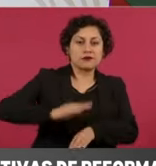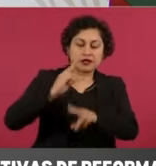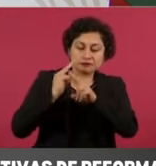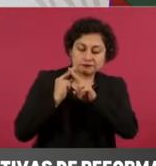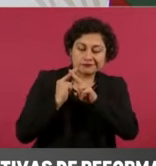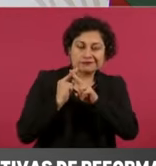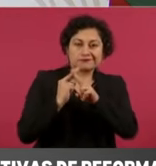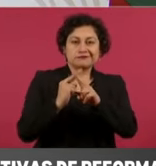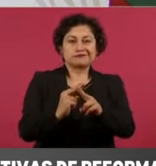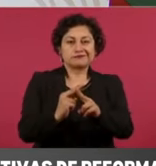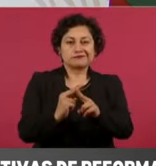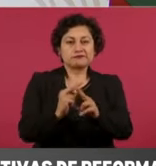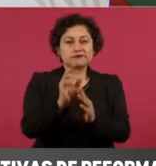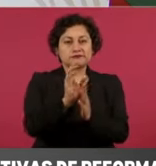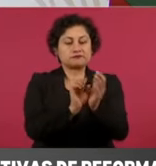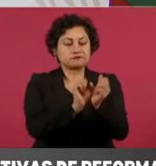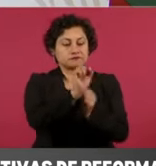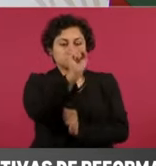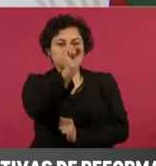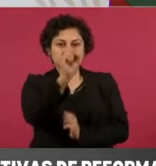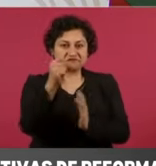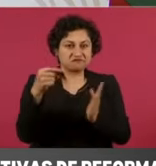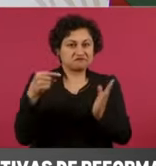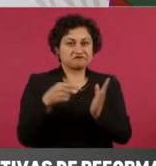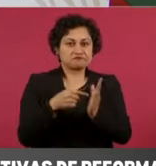de 1917,